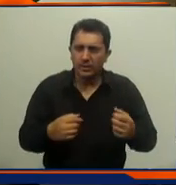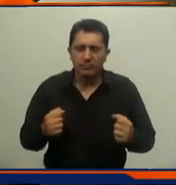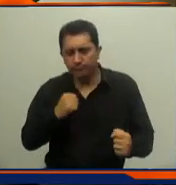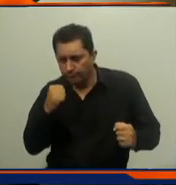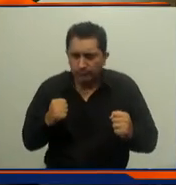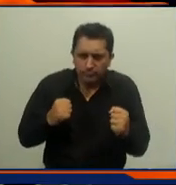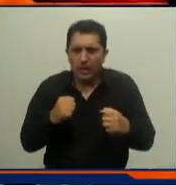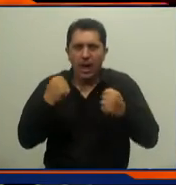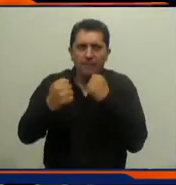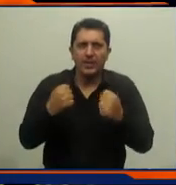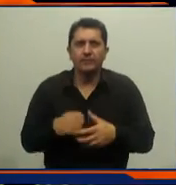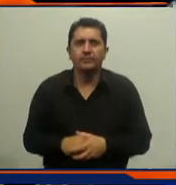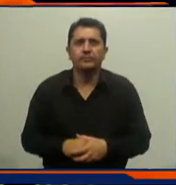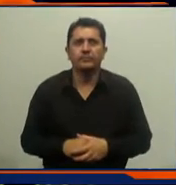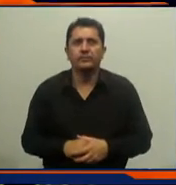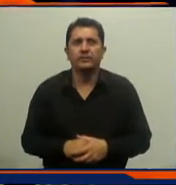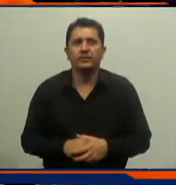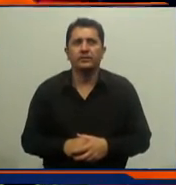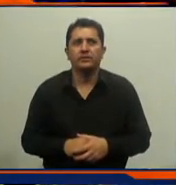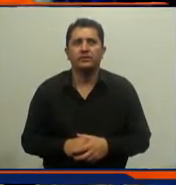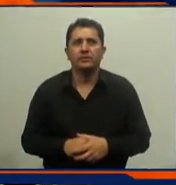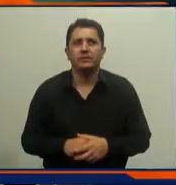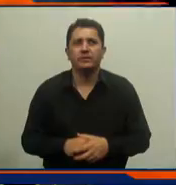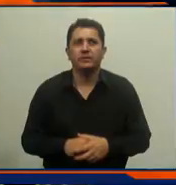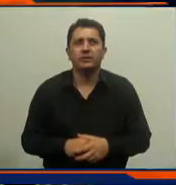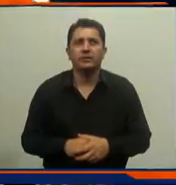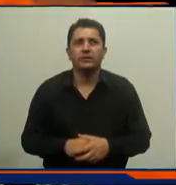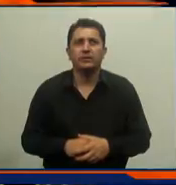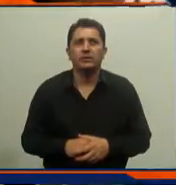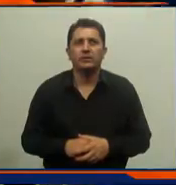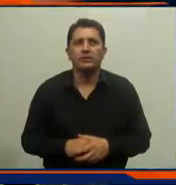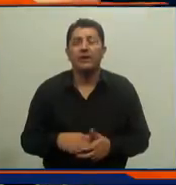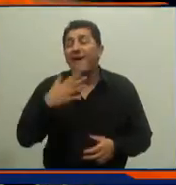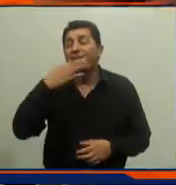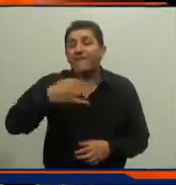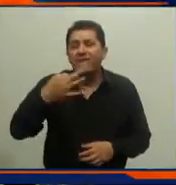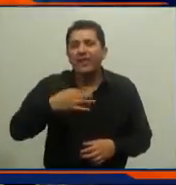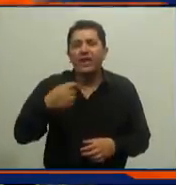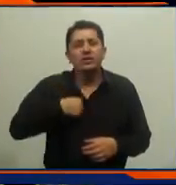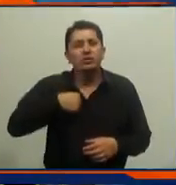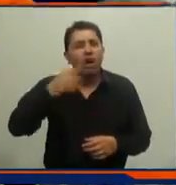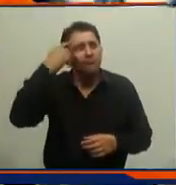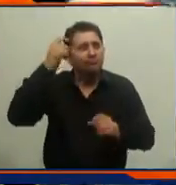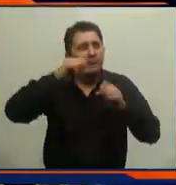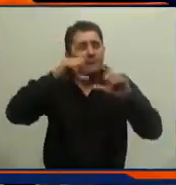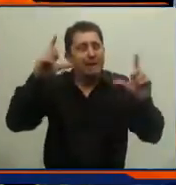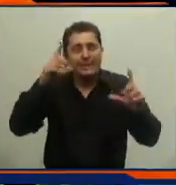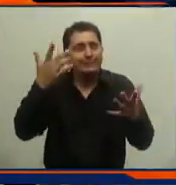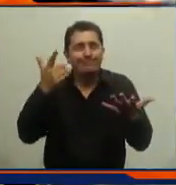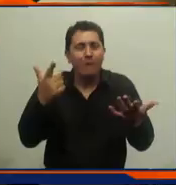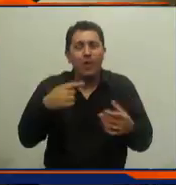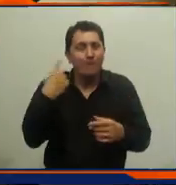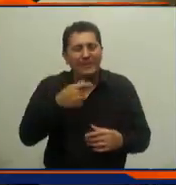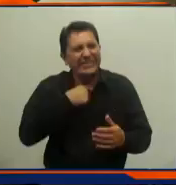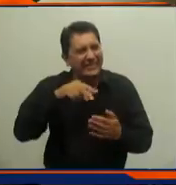predisposición que siempre tuve y la verdad que yo no tenía exactamente la imagen pero si quería que se cayera que sí que